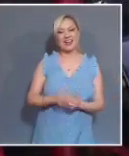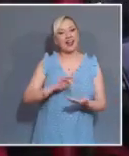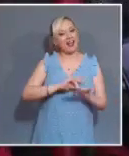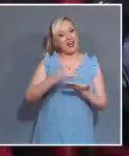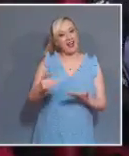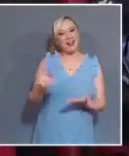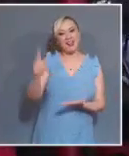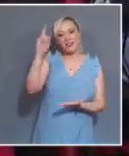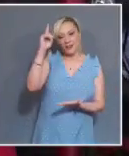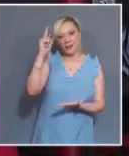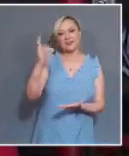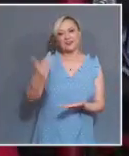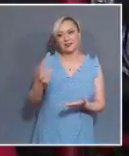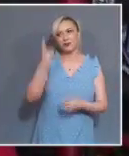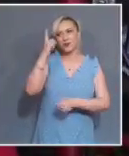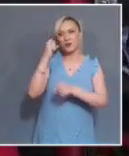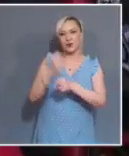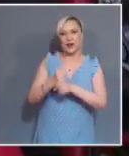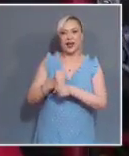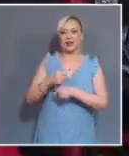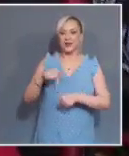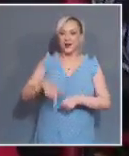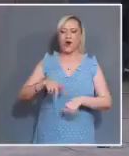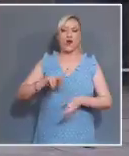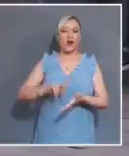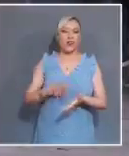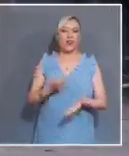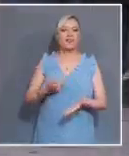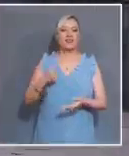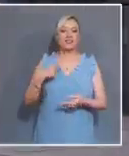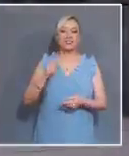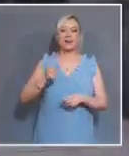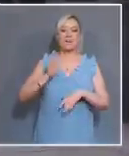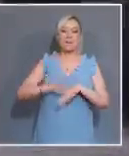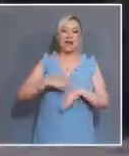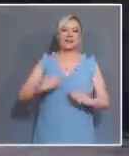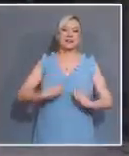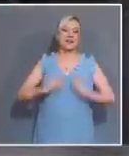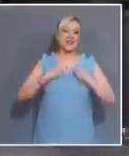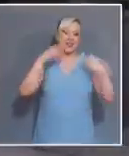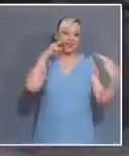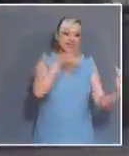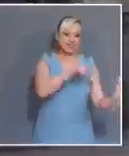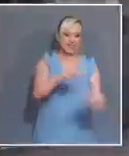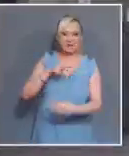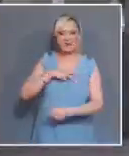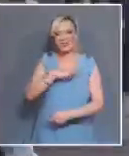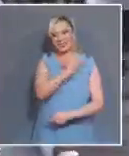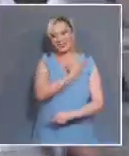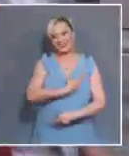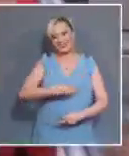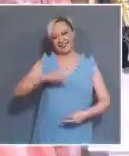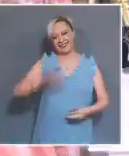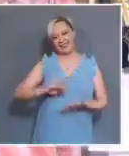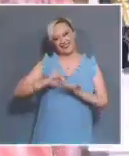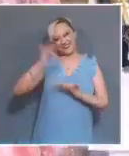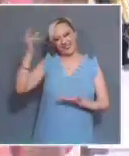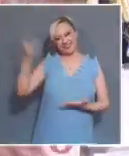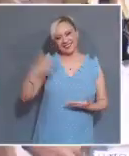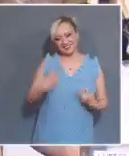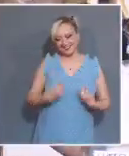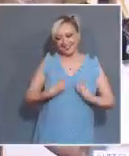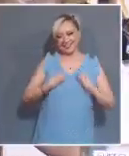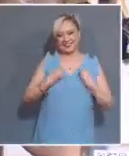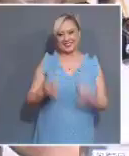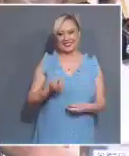vida con mis hijas, con mi familia. Comerciantes de ropa indicaron que han disminuido sus ventas y para este 10 de